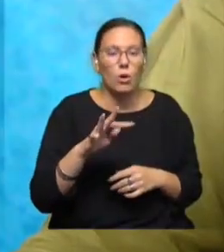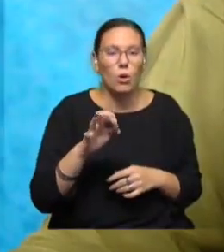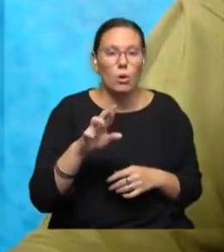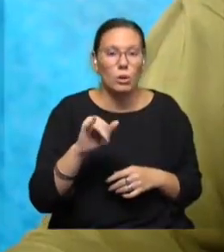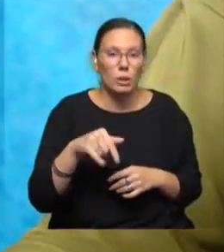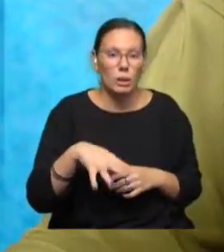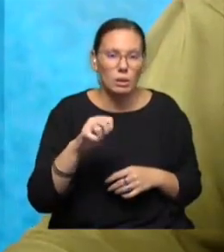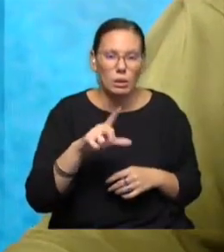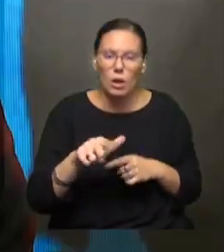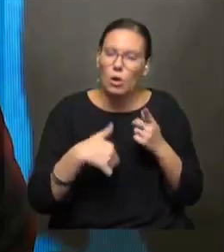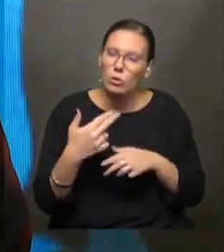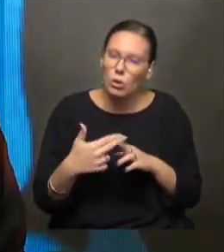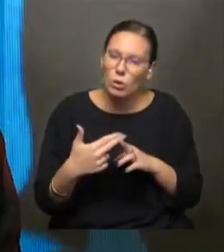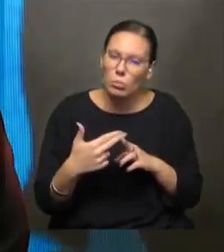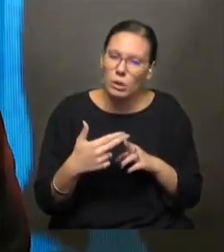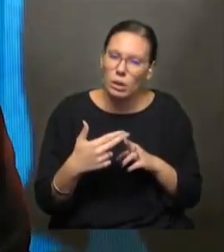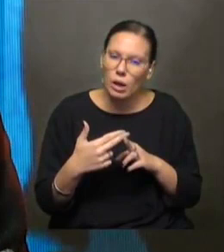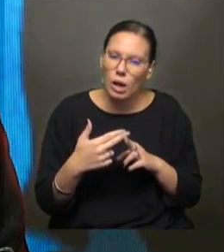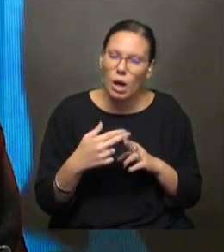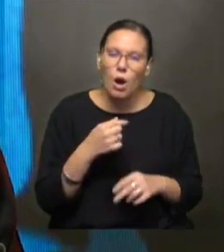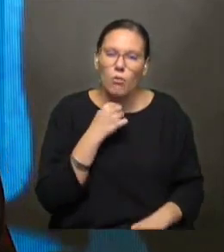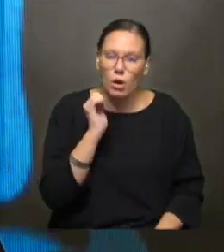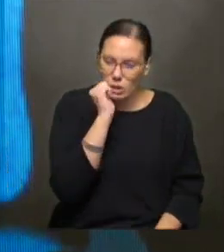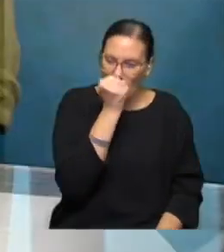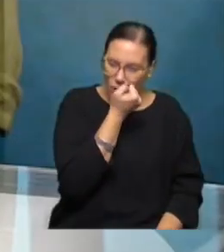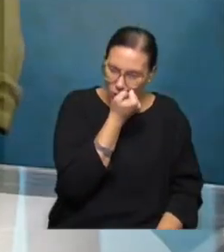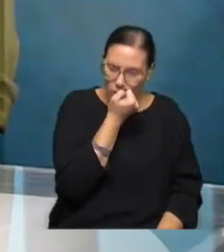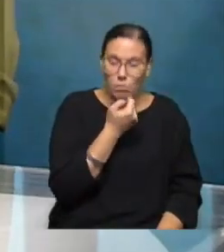eso como es para anónimas voces